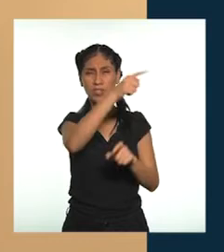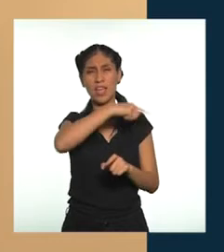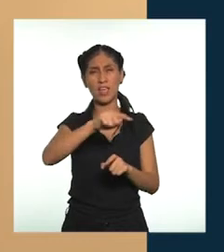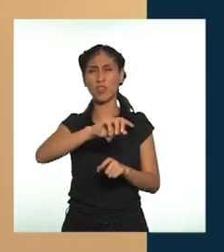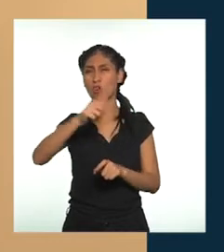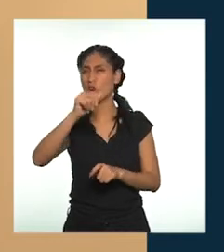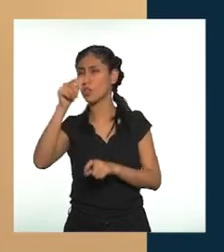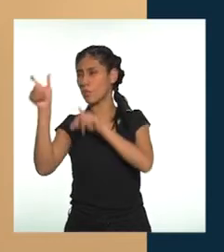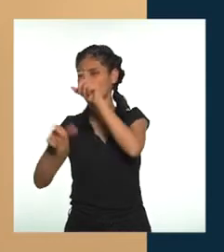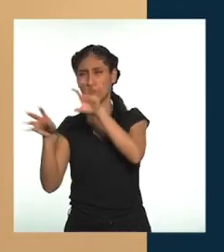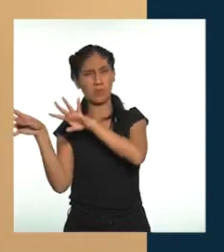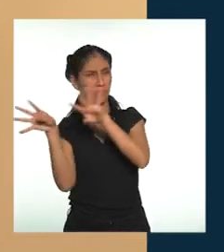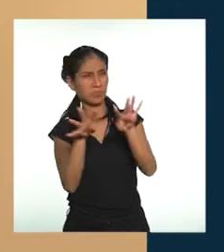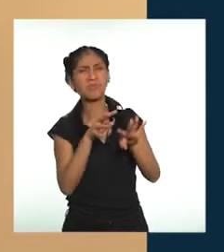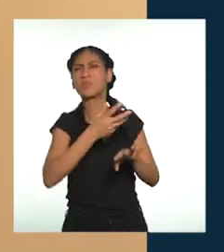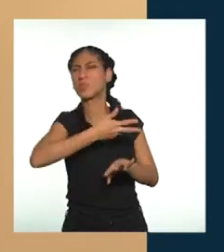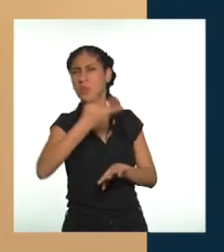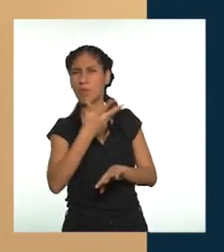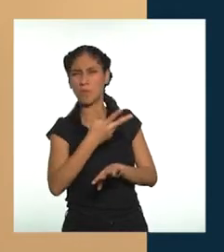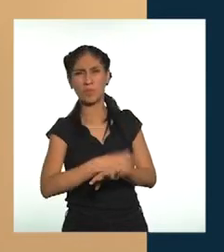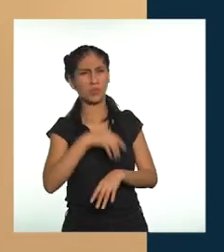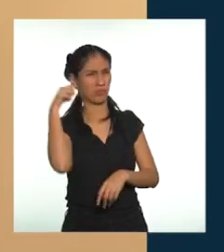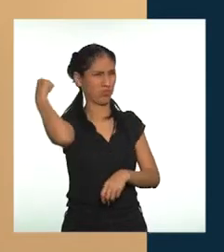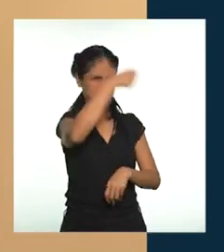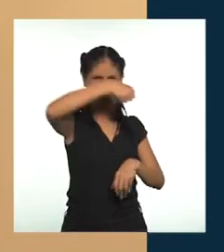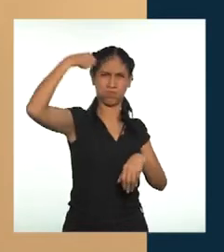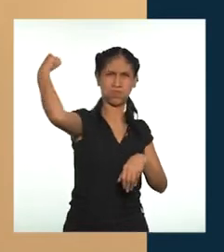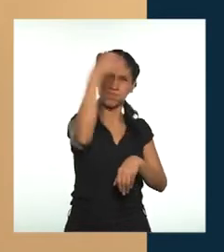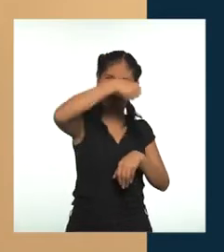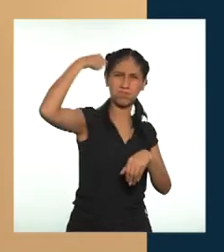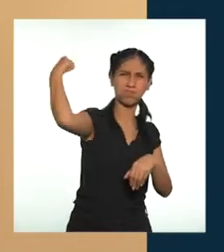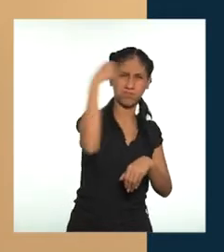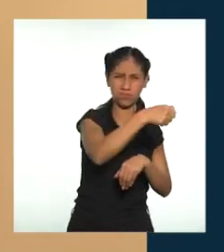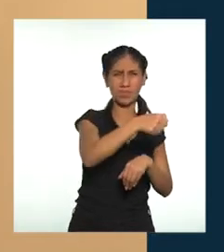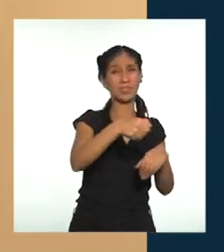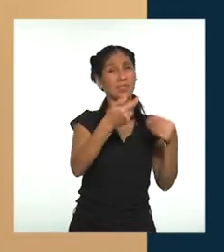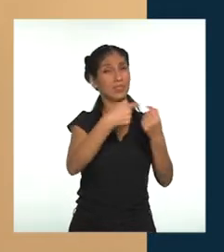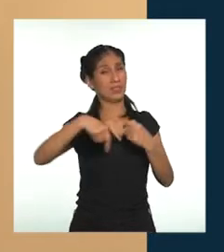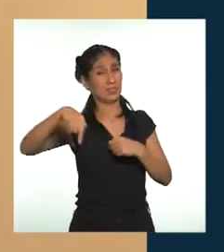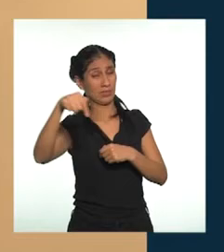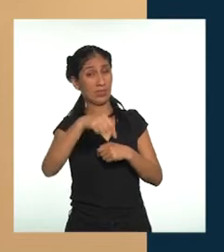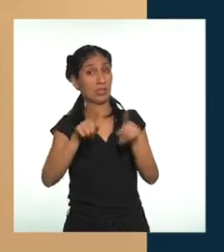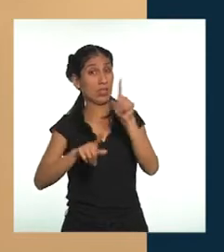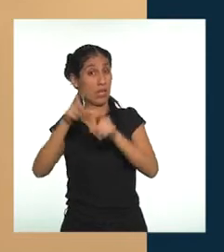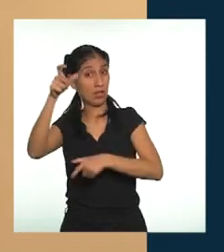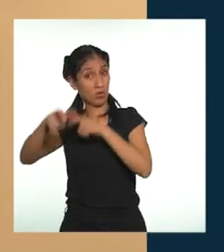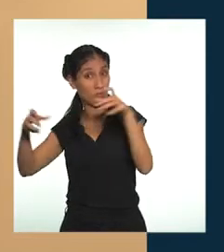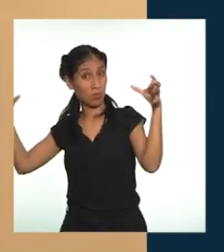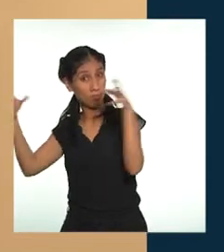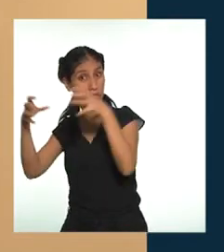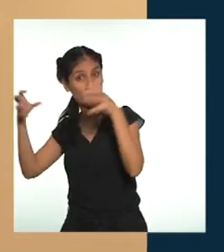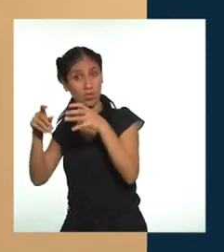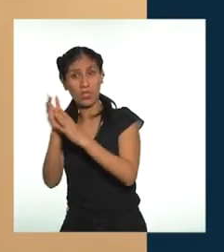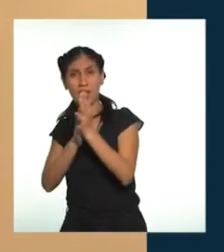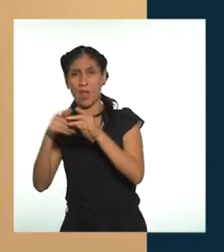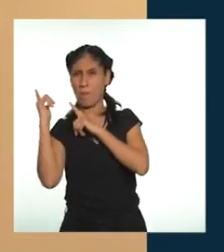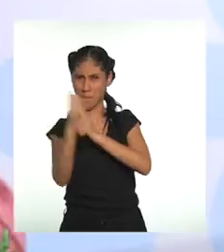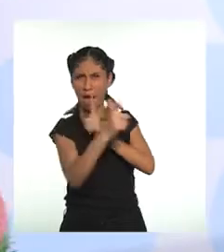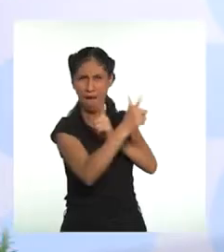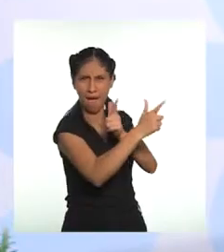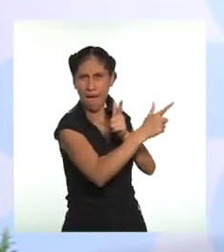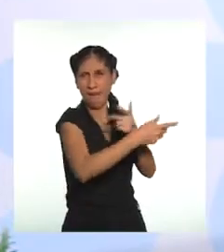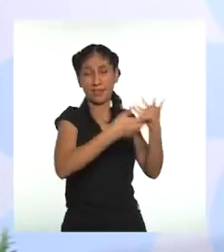víctimas de expropiaciones y también de la violencia desatada por el narcotráfico o